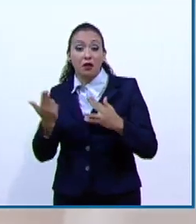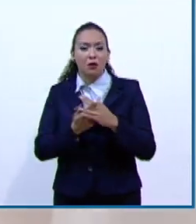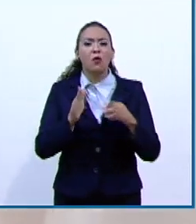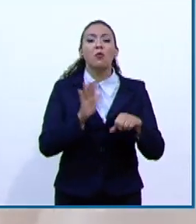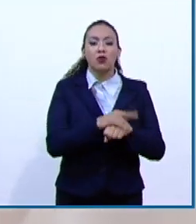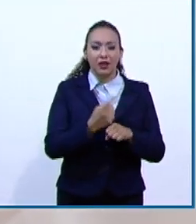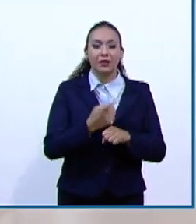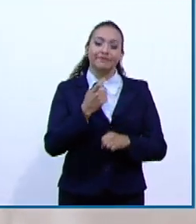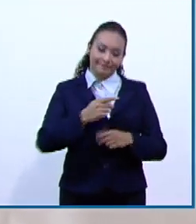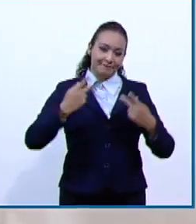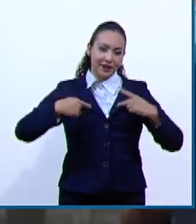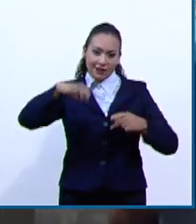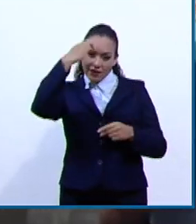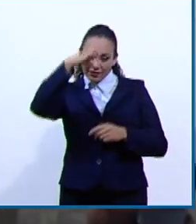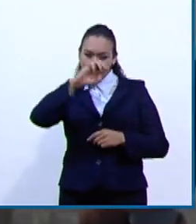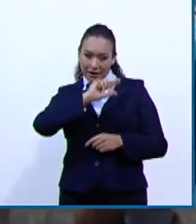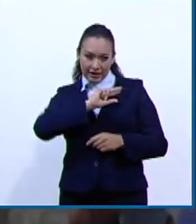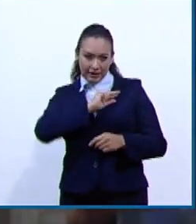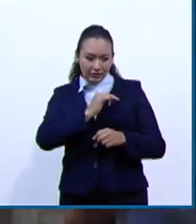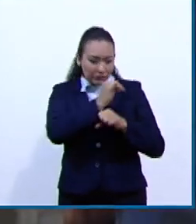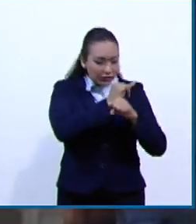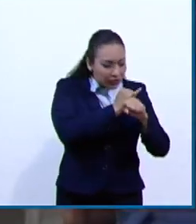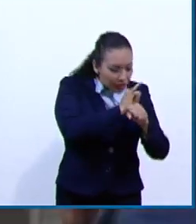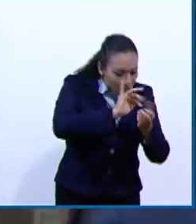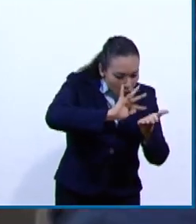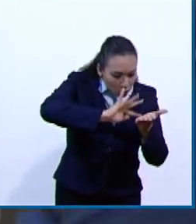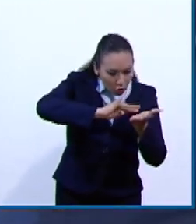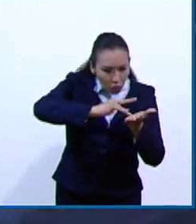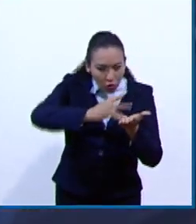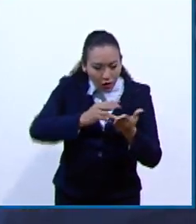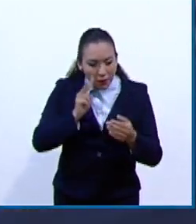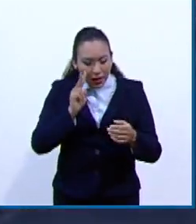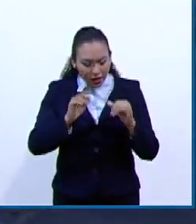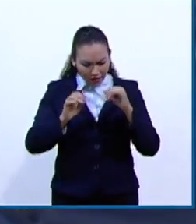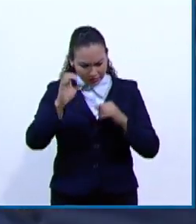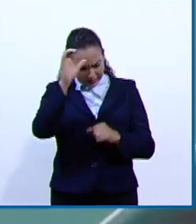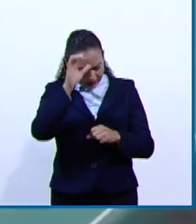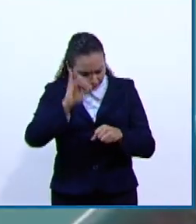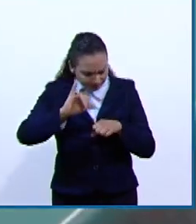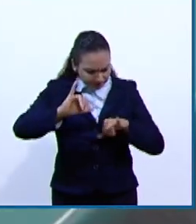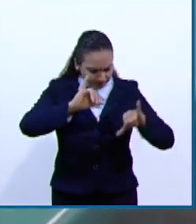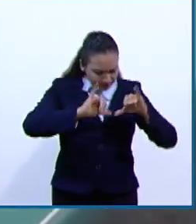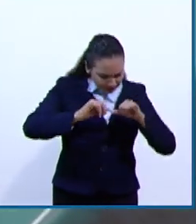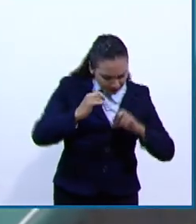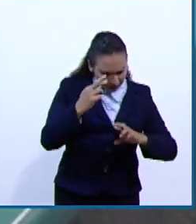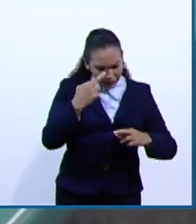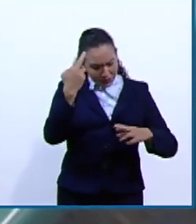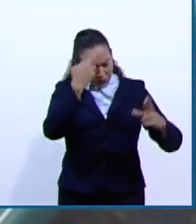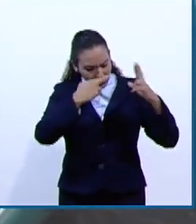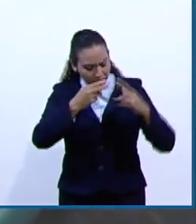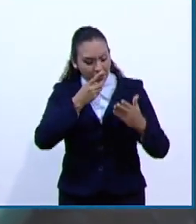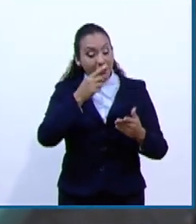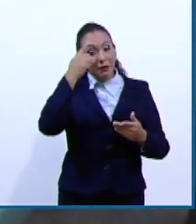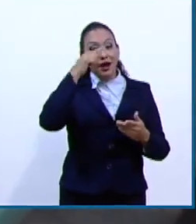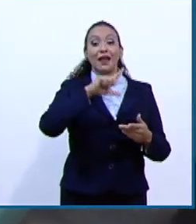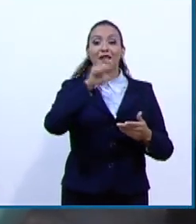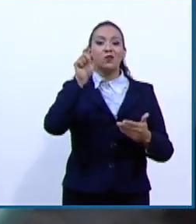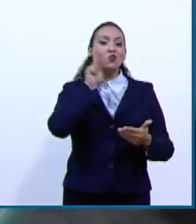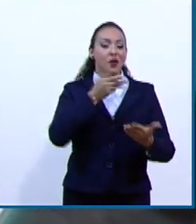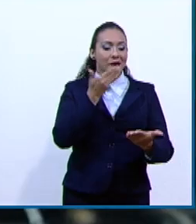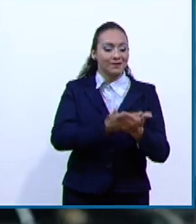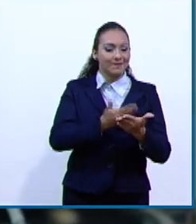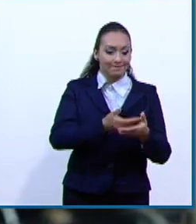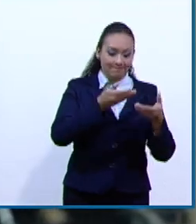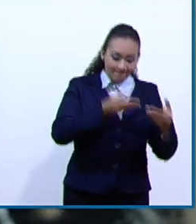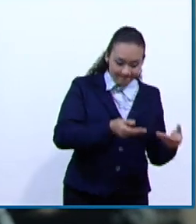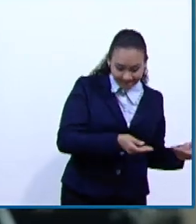Corte. Esta evaluación, dijo, no solo analiza la validez científica, la fiabilidad metodológica y la objetividad técnica con